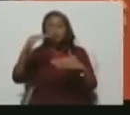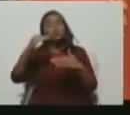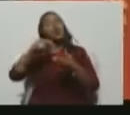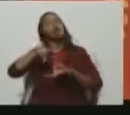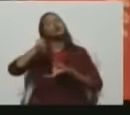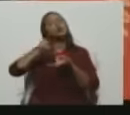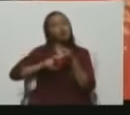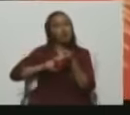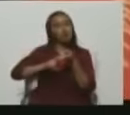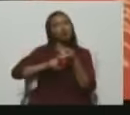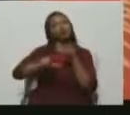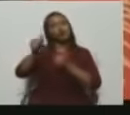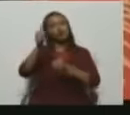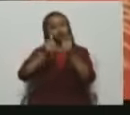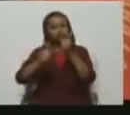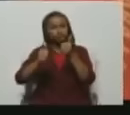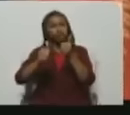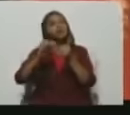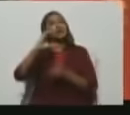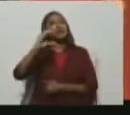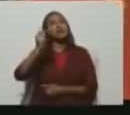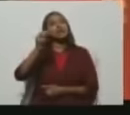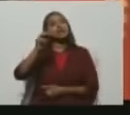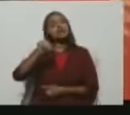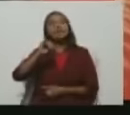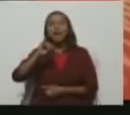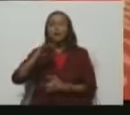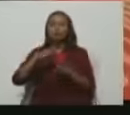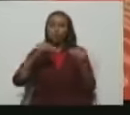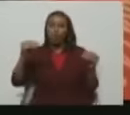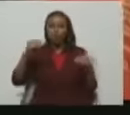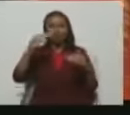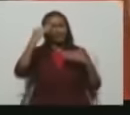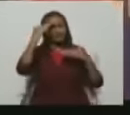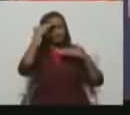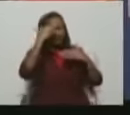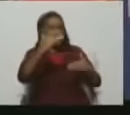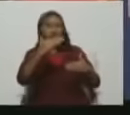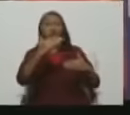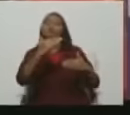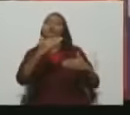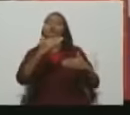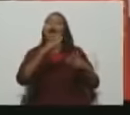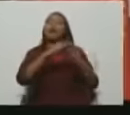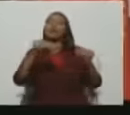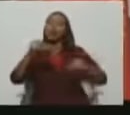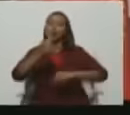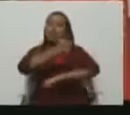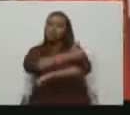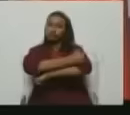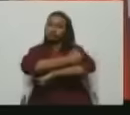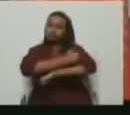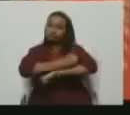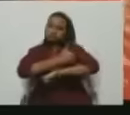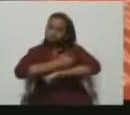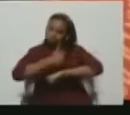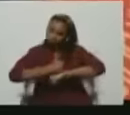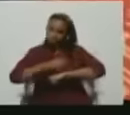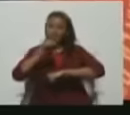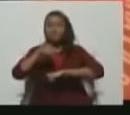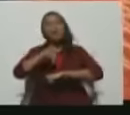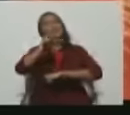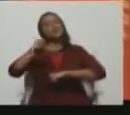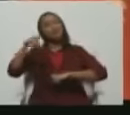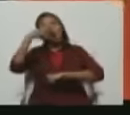Cami Montilla, la doctora. Extensivo a todas las rectoras y los rectores, a los trabajadores y trabajadoras del Consejo